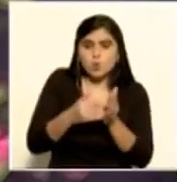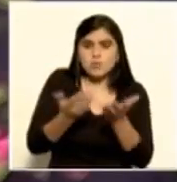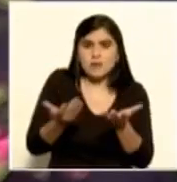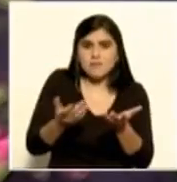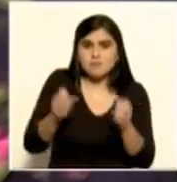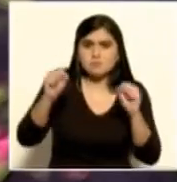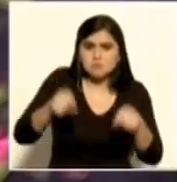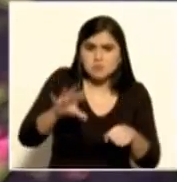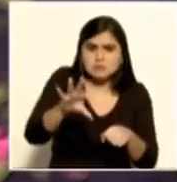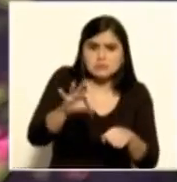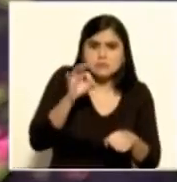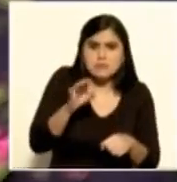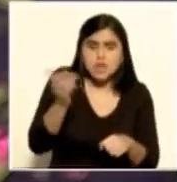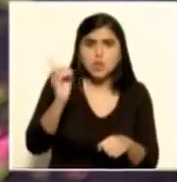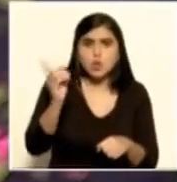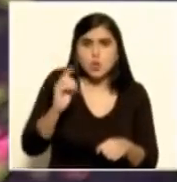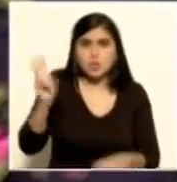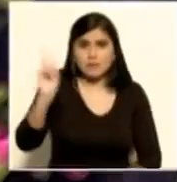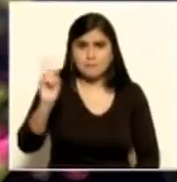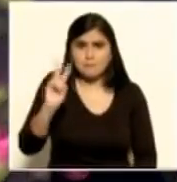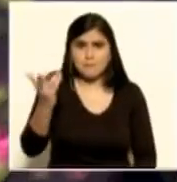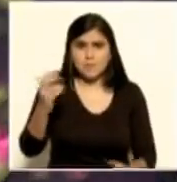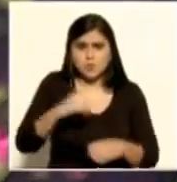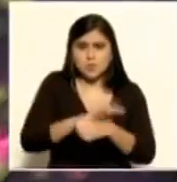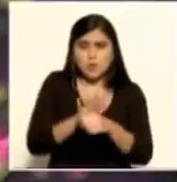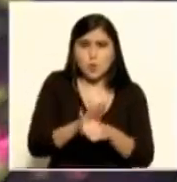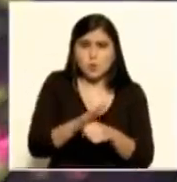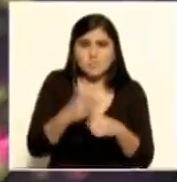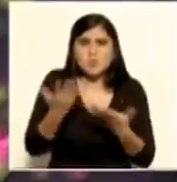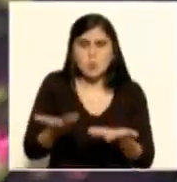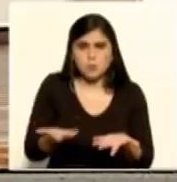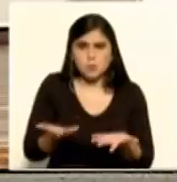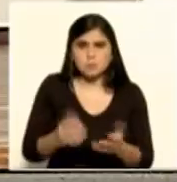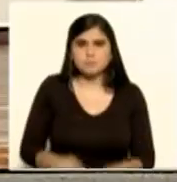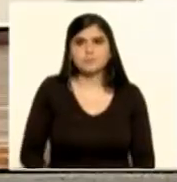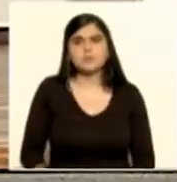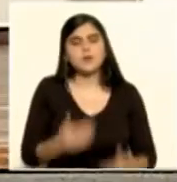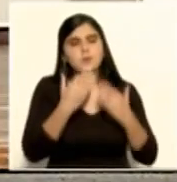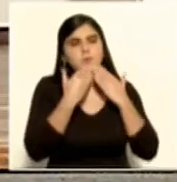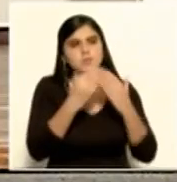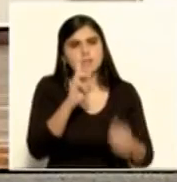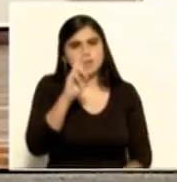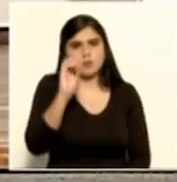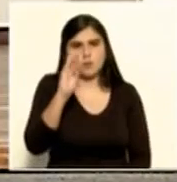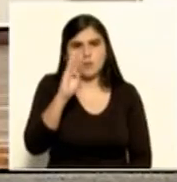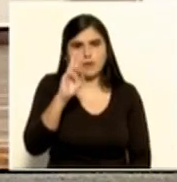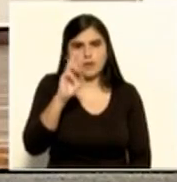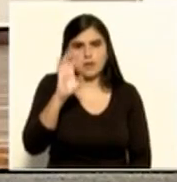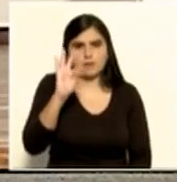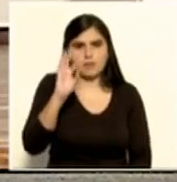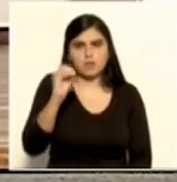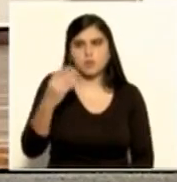al COVID-19 en nuestro país? Muchas gracias, Roberto. Señor Ministro de Salud, doctor Daniel Salas.